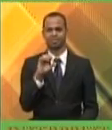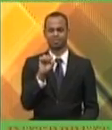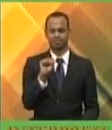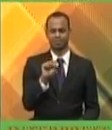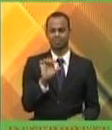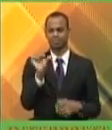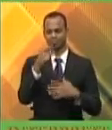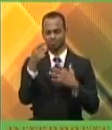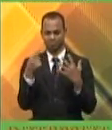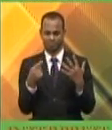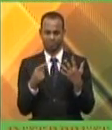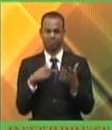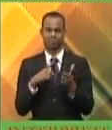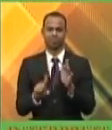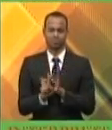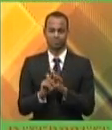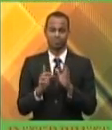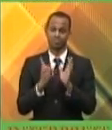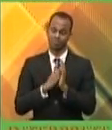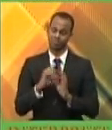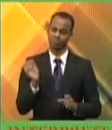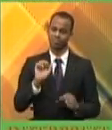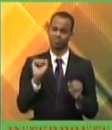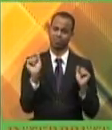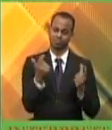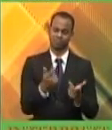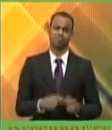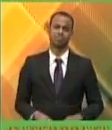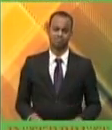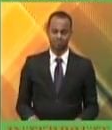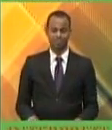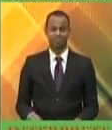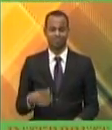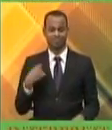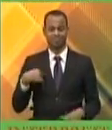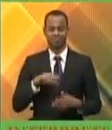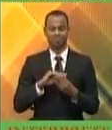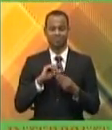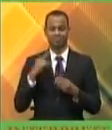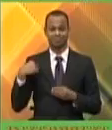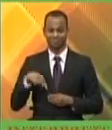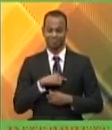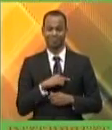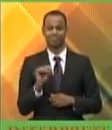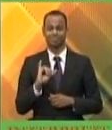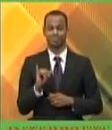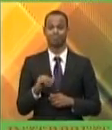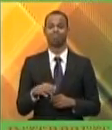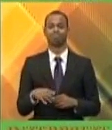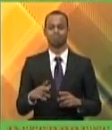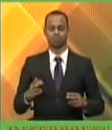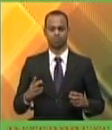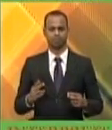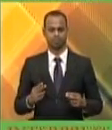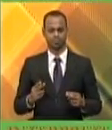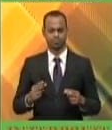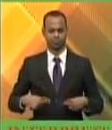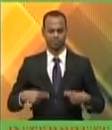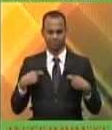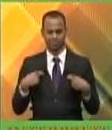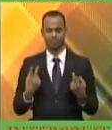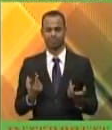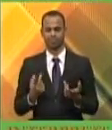cosas que nos van dyck abbas y dando también a todos de manera que de lo que estamos hablando es de nosotros mismos seres humanos